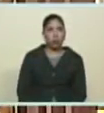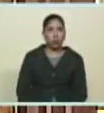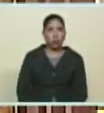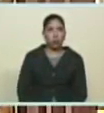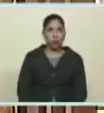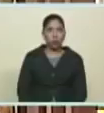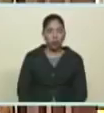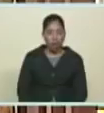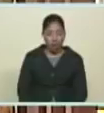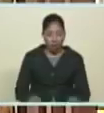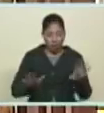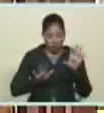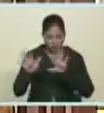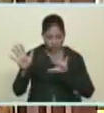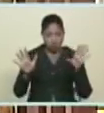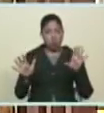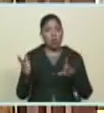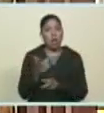15 de agosto 2004.